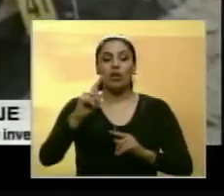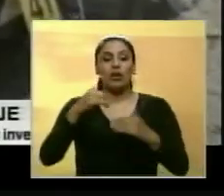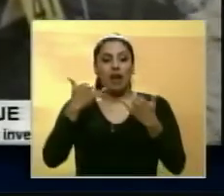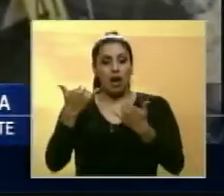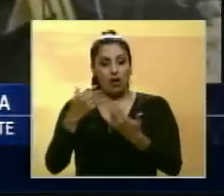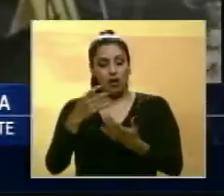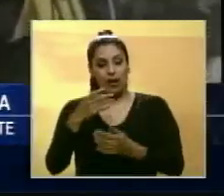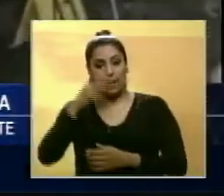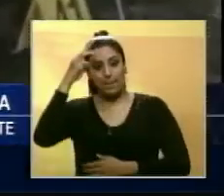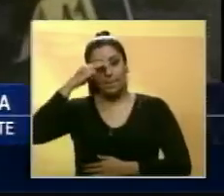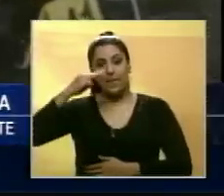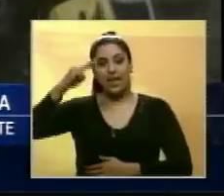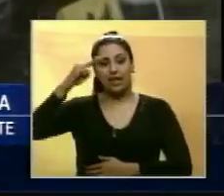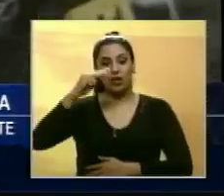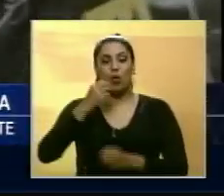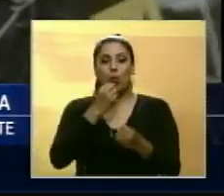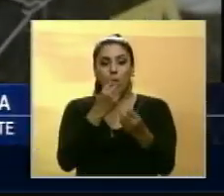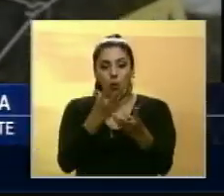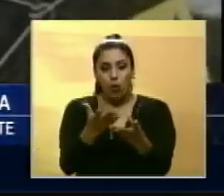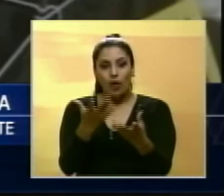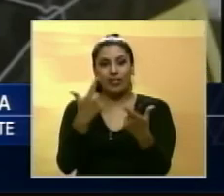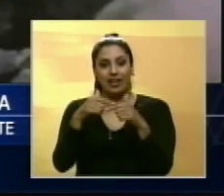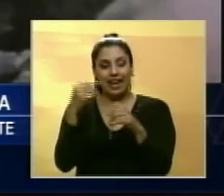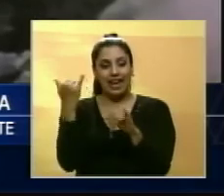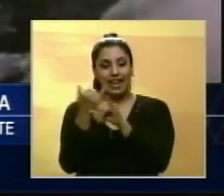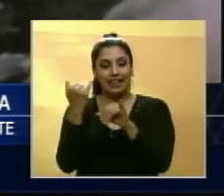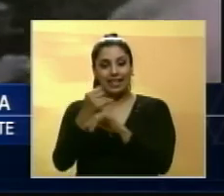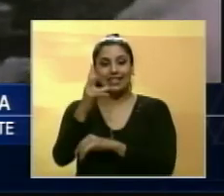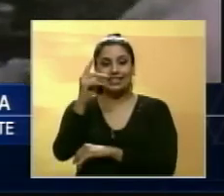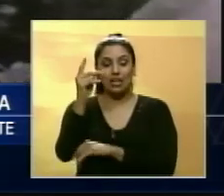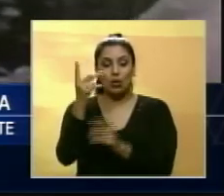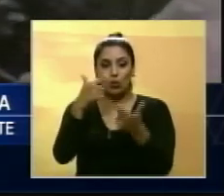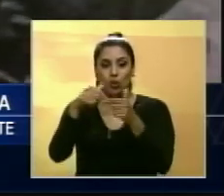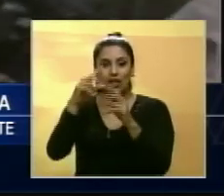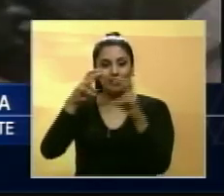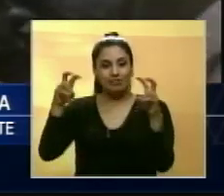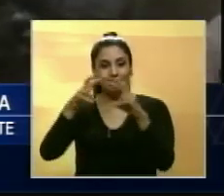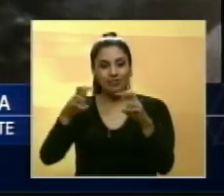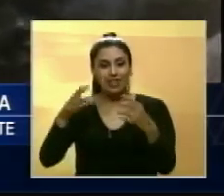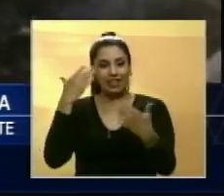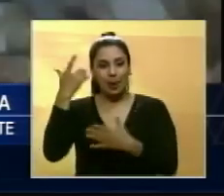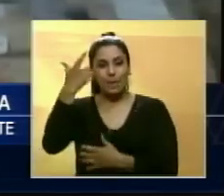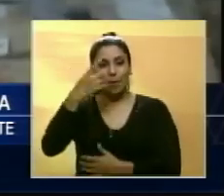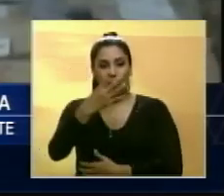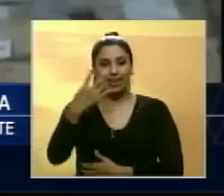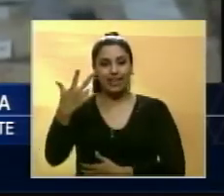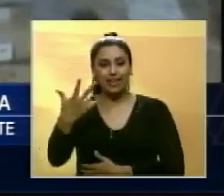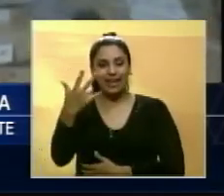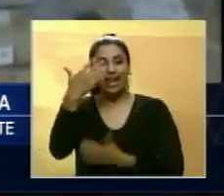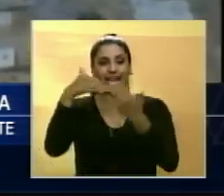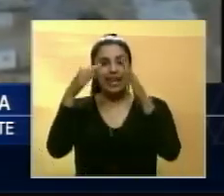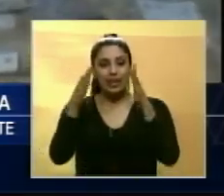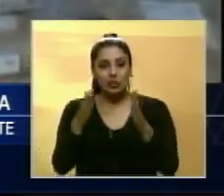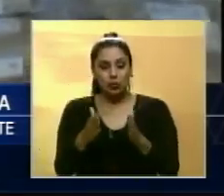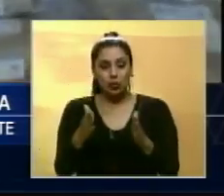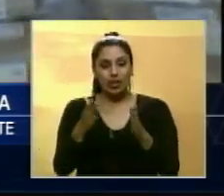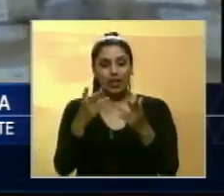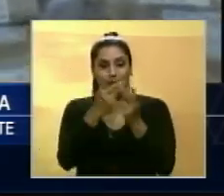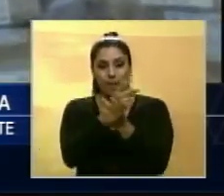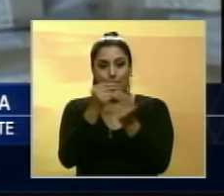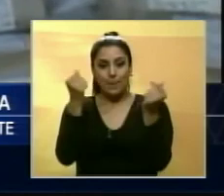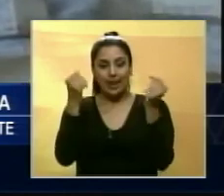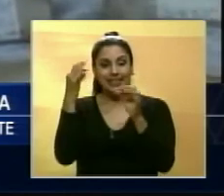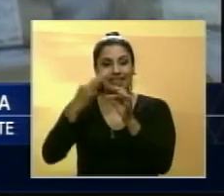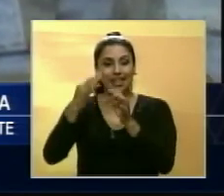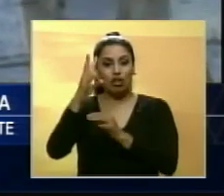Procuraduría General de México publicó en su portal de internet la segunda parte del expediente del caso de los 43 estudiantes de Ayotzinapa desaparecidos